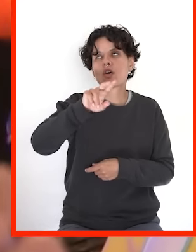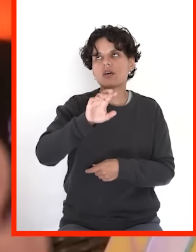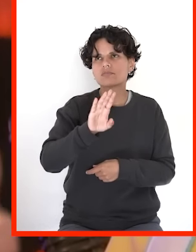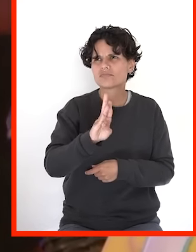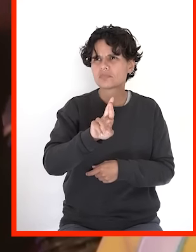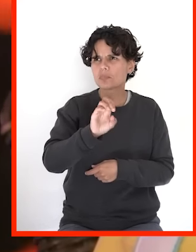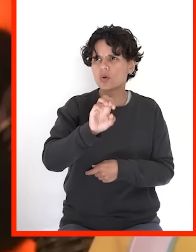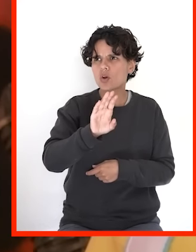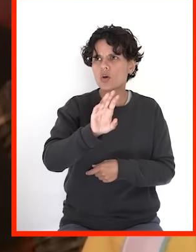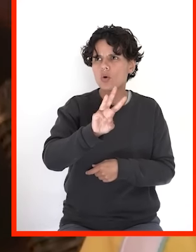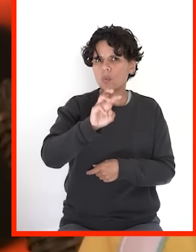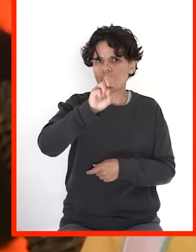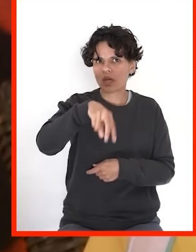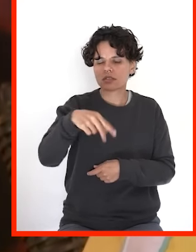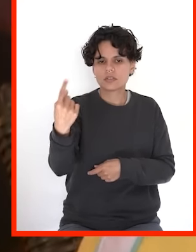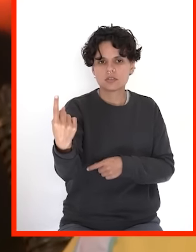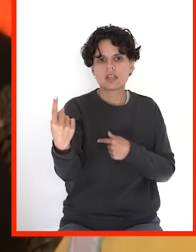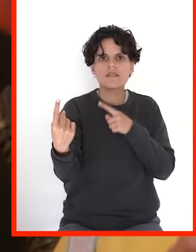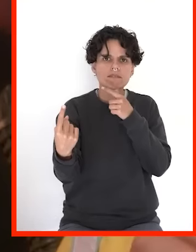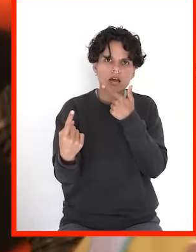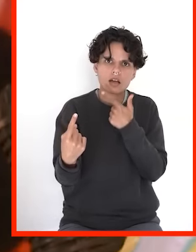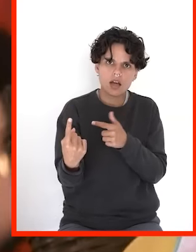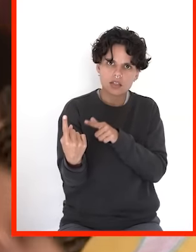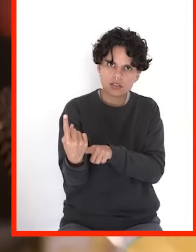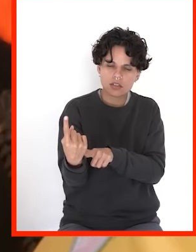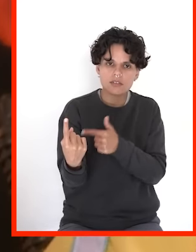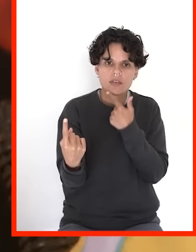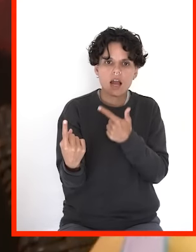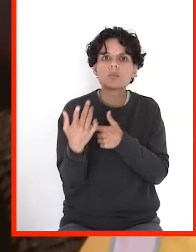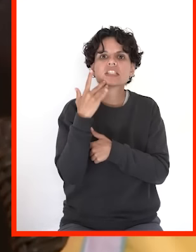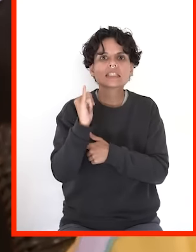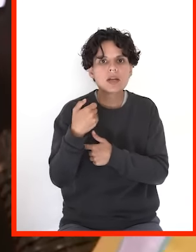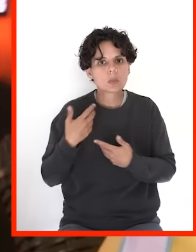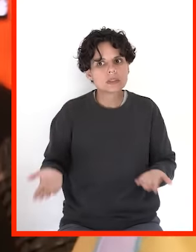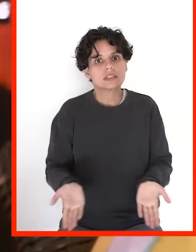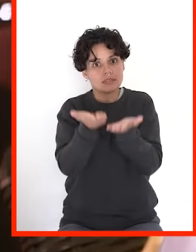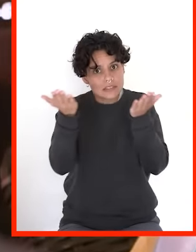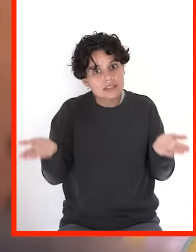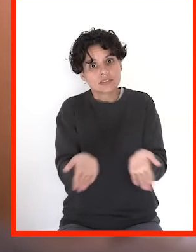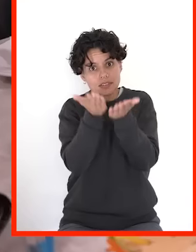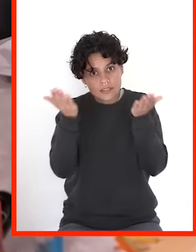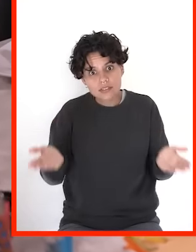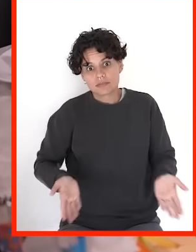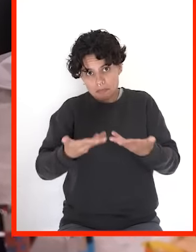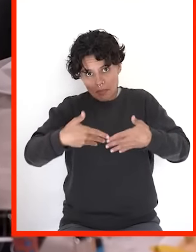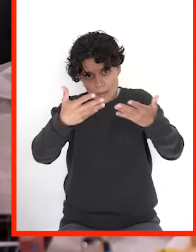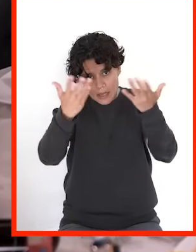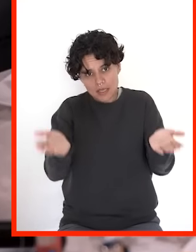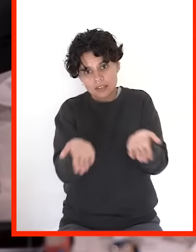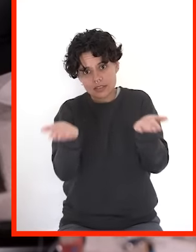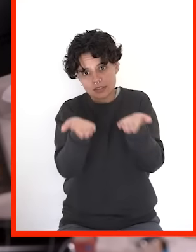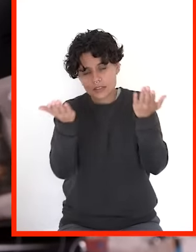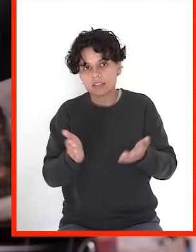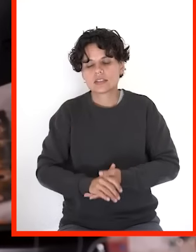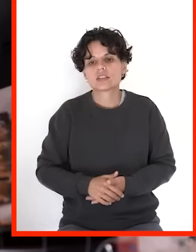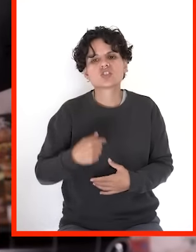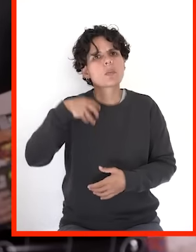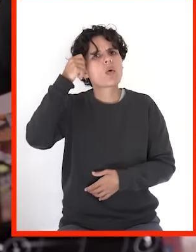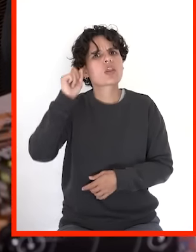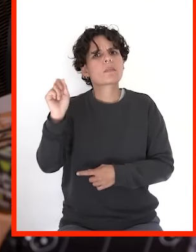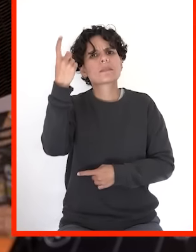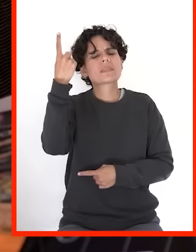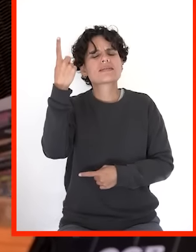fue bacán porque siempre fue la persona que estaba empujando. Vamos, cabrón, ustedes pueden, denle. De hecho, fue primer manager. Fue